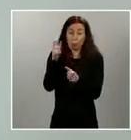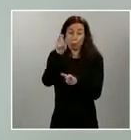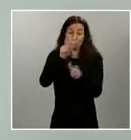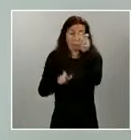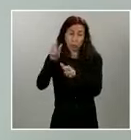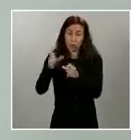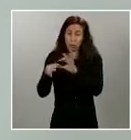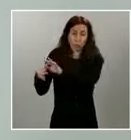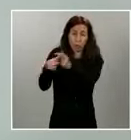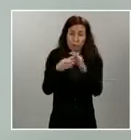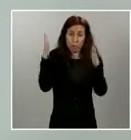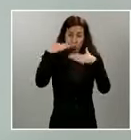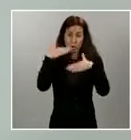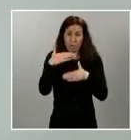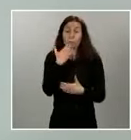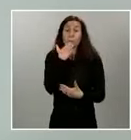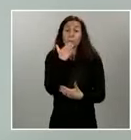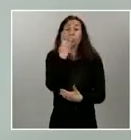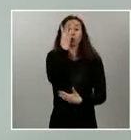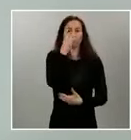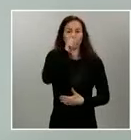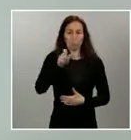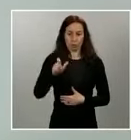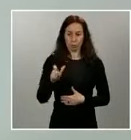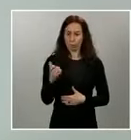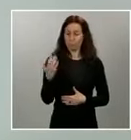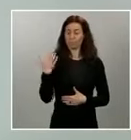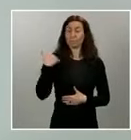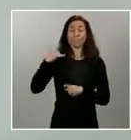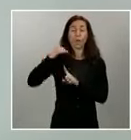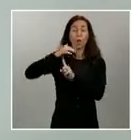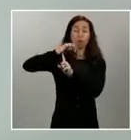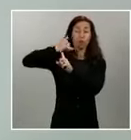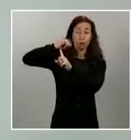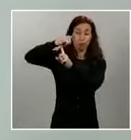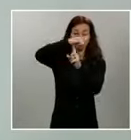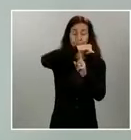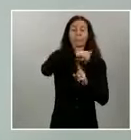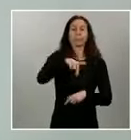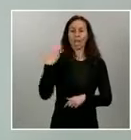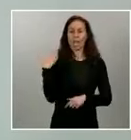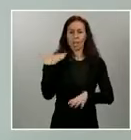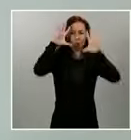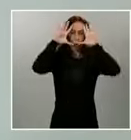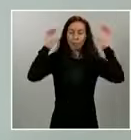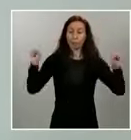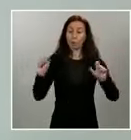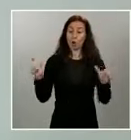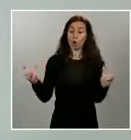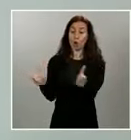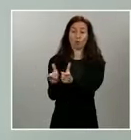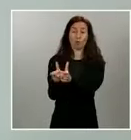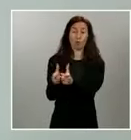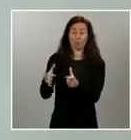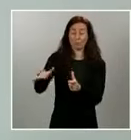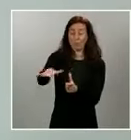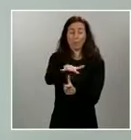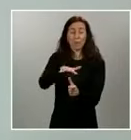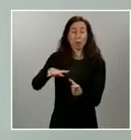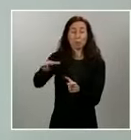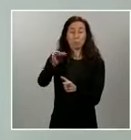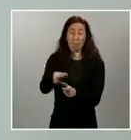caso de cuatro personas sorprendidas por un dron de la Guardia Civil mientras se reunían en una plaza en la localidad navarra de